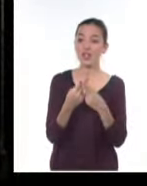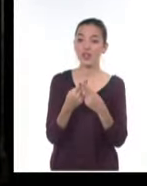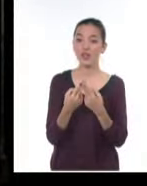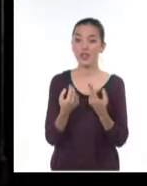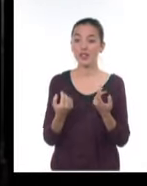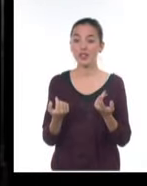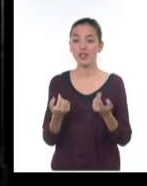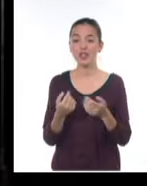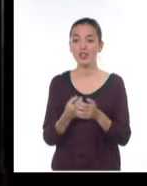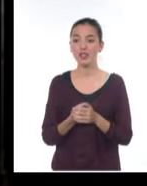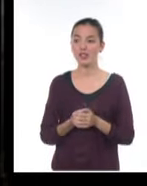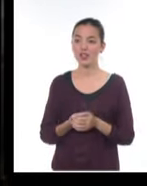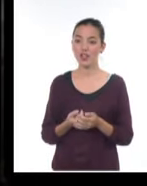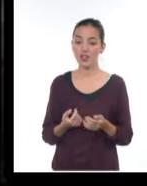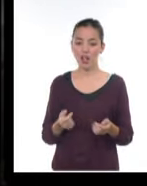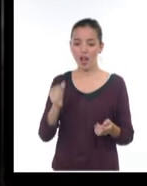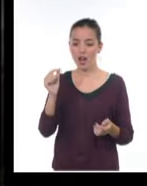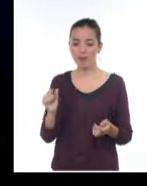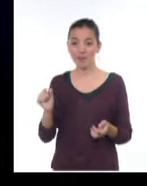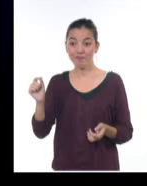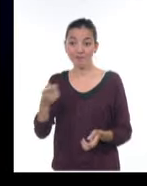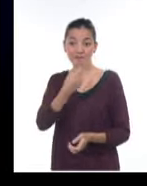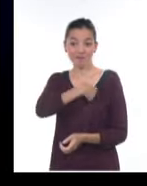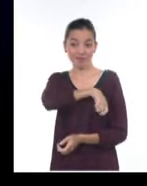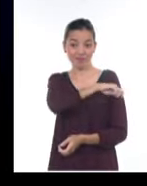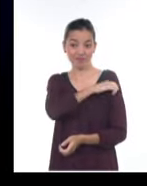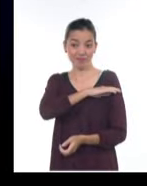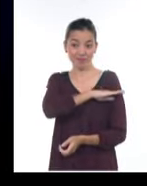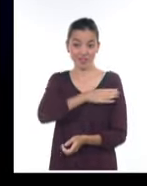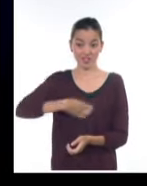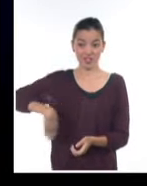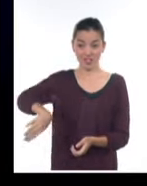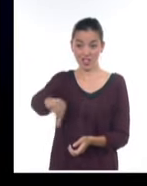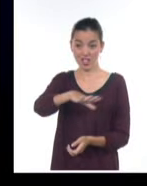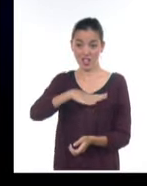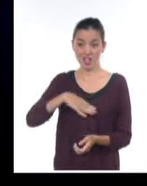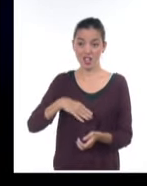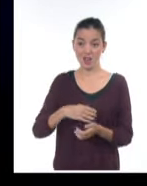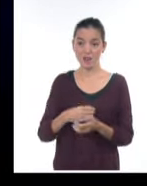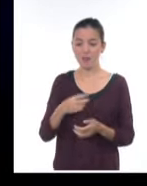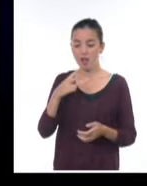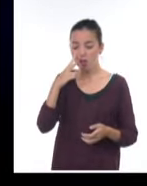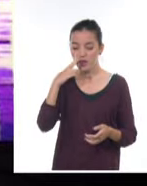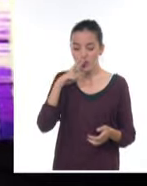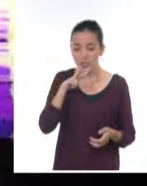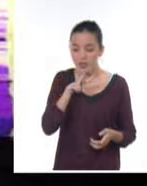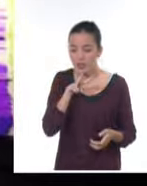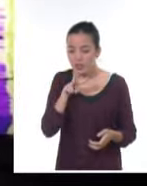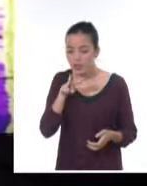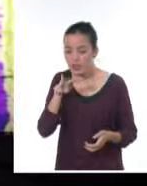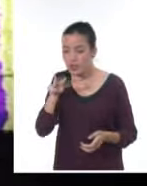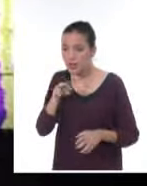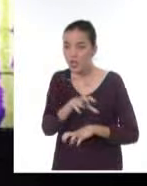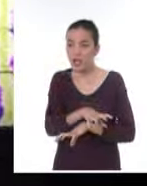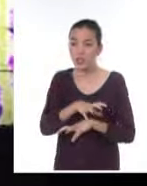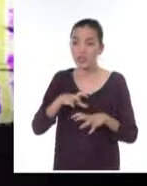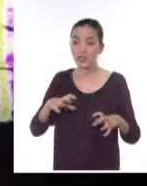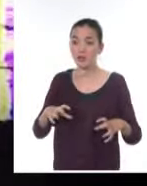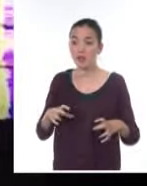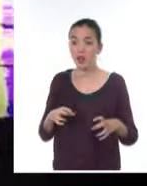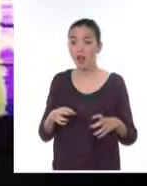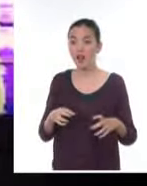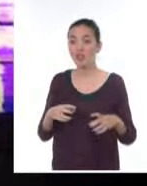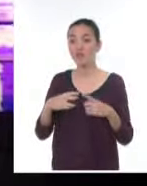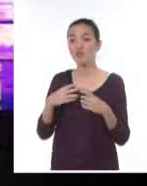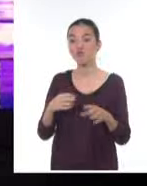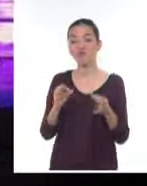apreciar presencialmente a algunos de los perritos y gaticos rescatados y su progreso después del cuidado de